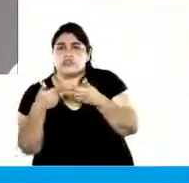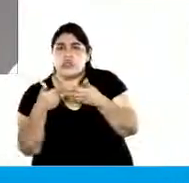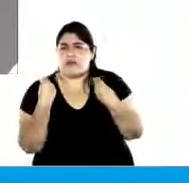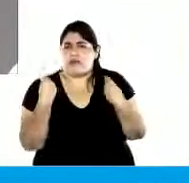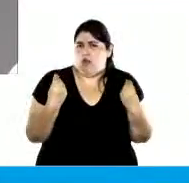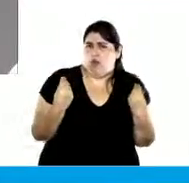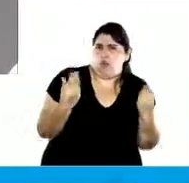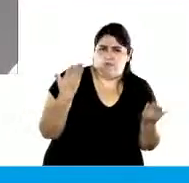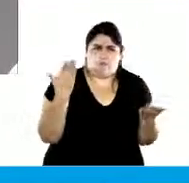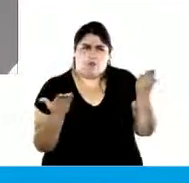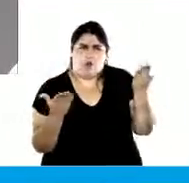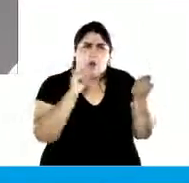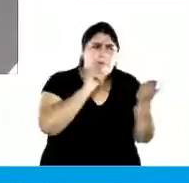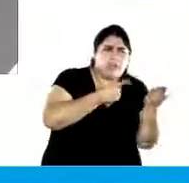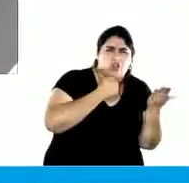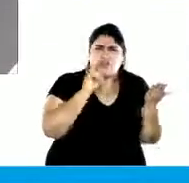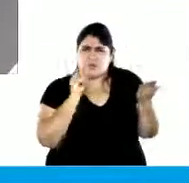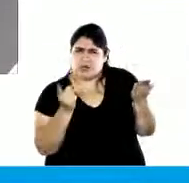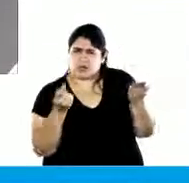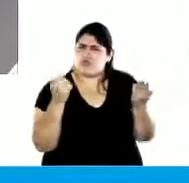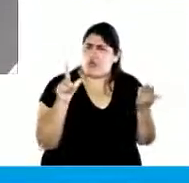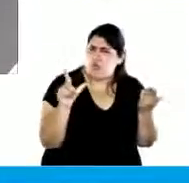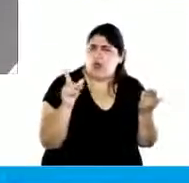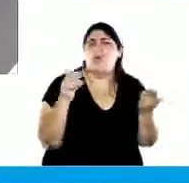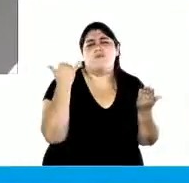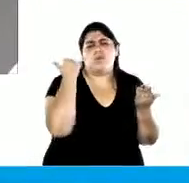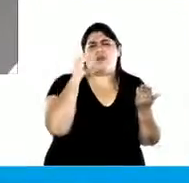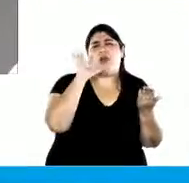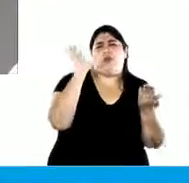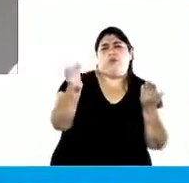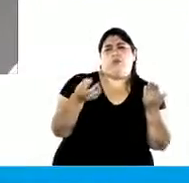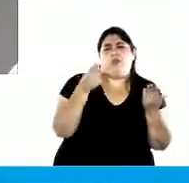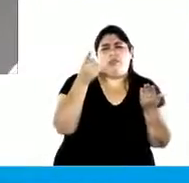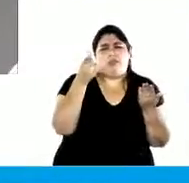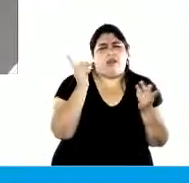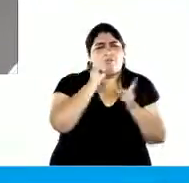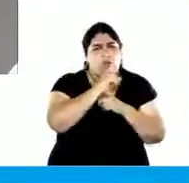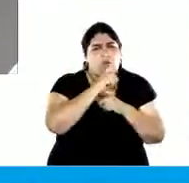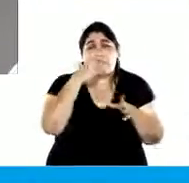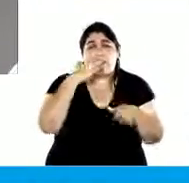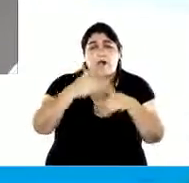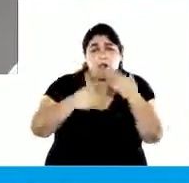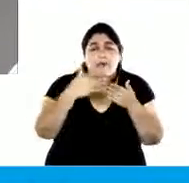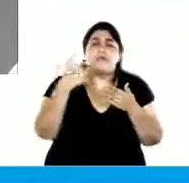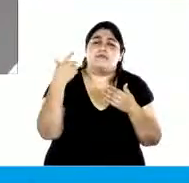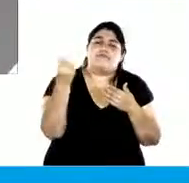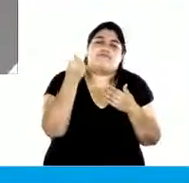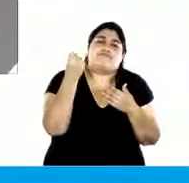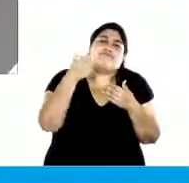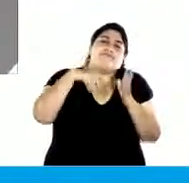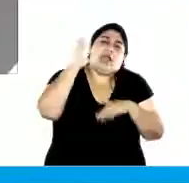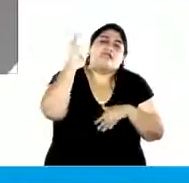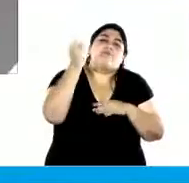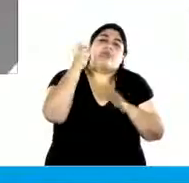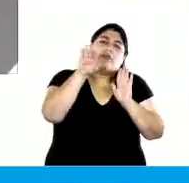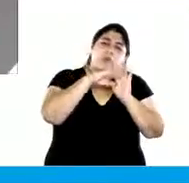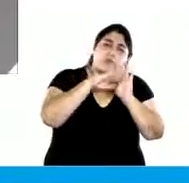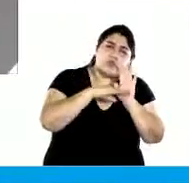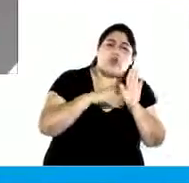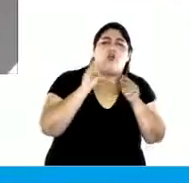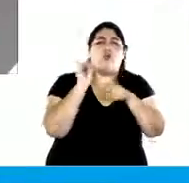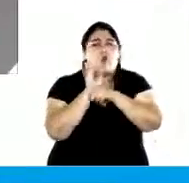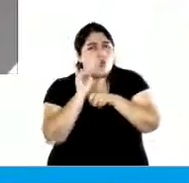otra, pero por supuesto que claramente quedó demostrado luego a lo largo del tiempo que con protocolos, con cuidados,